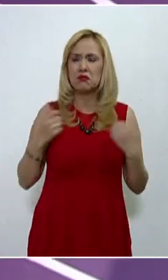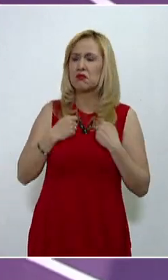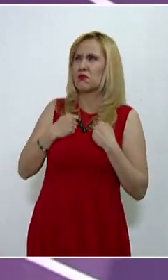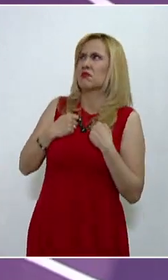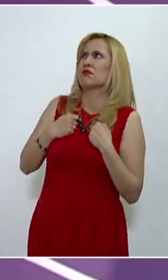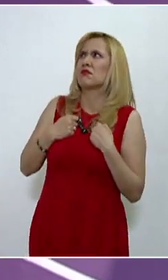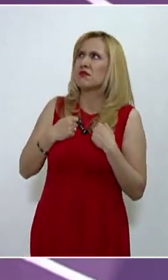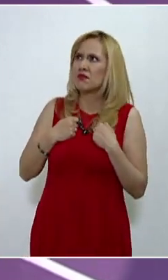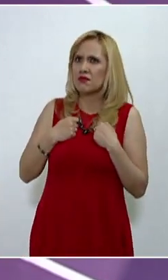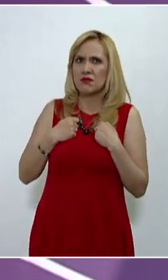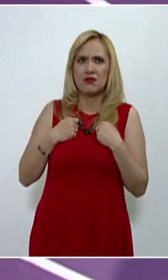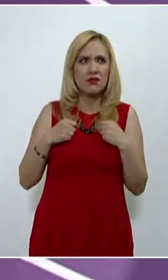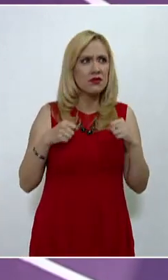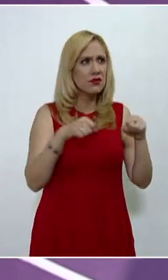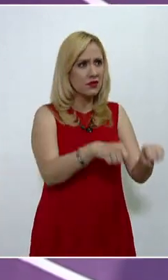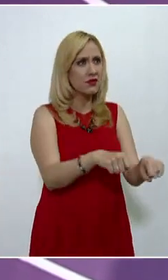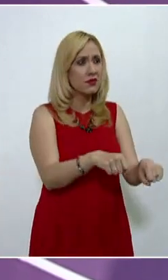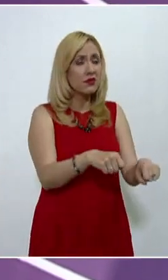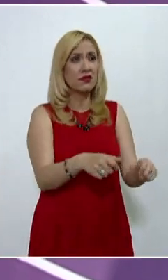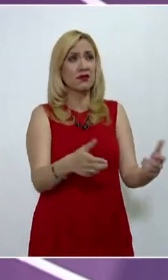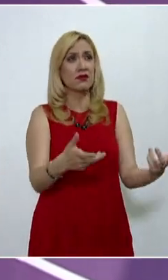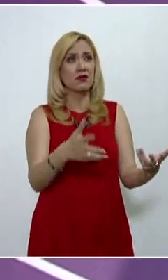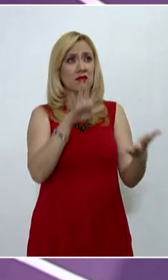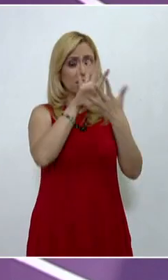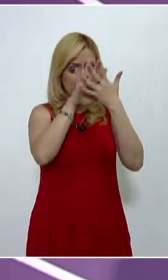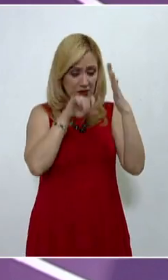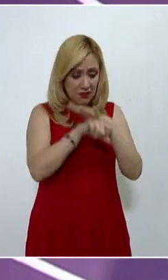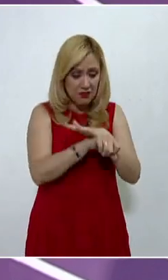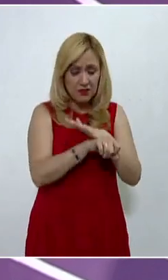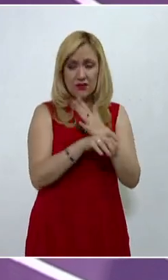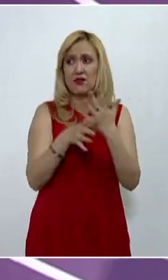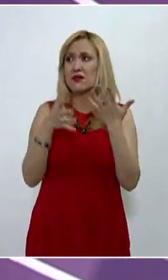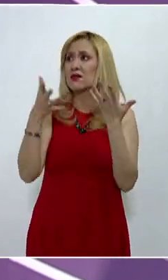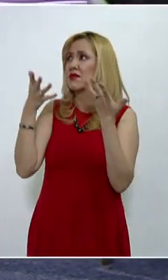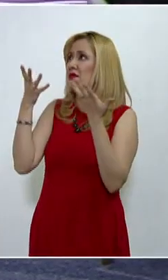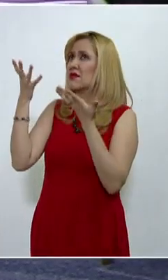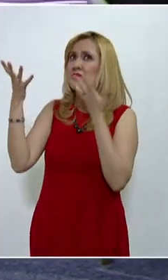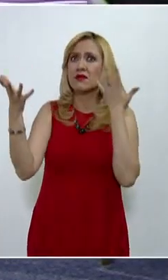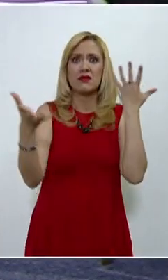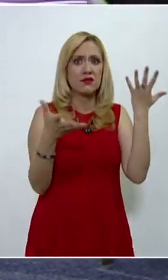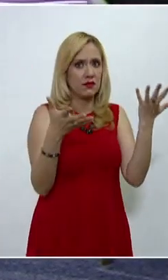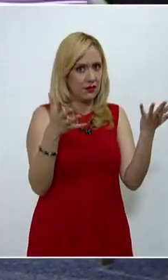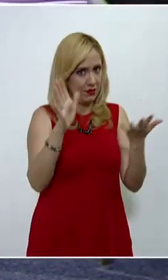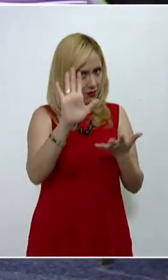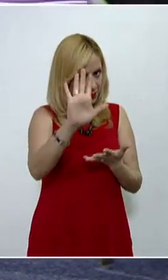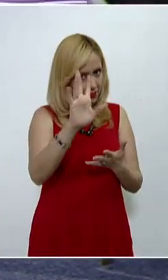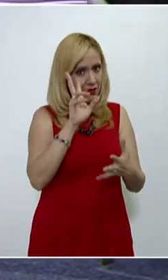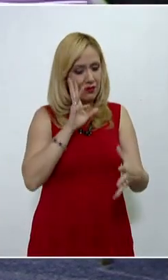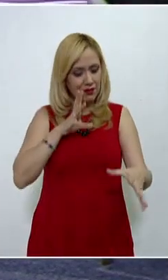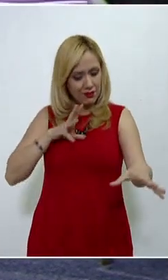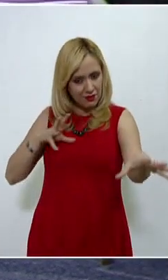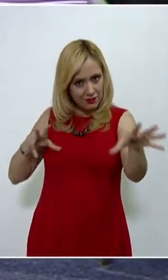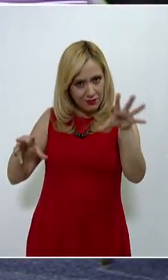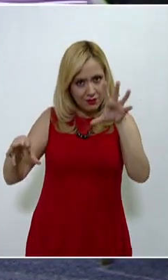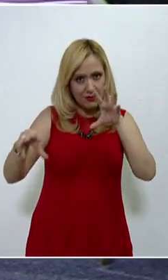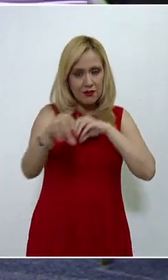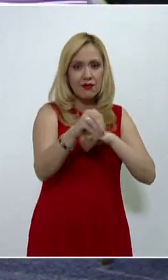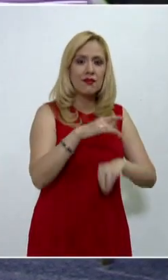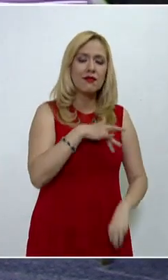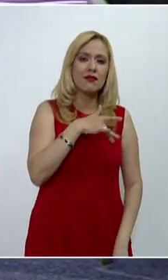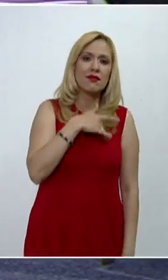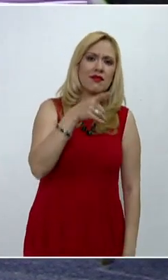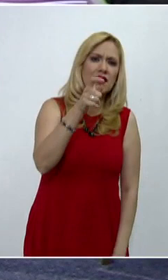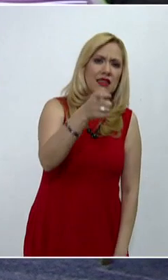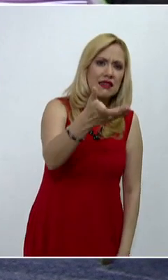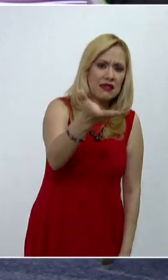detenidos y enfrentamos un proceso en la cárcel, ¿no? Creo que la idea es que también nos pongamos en los zapatos de